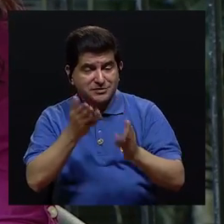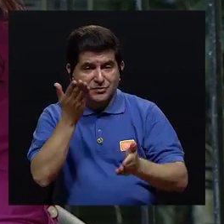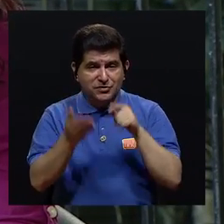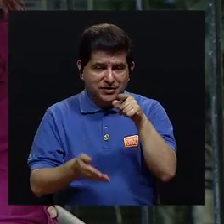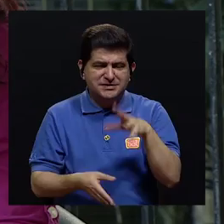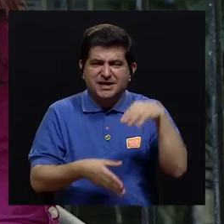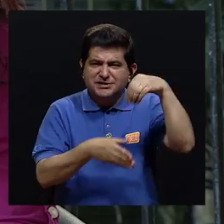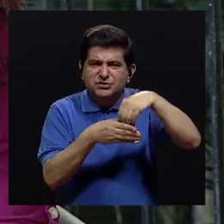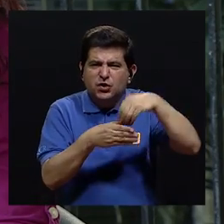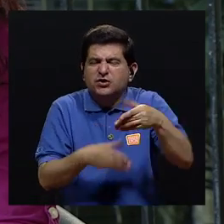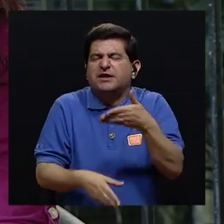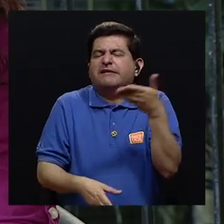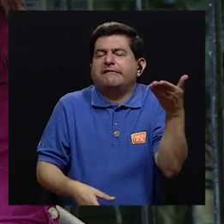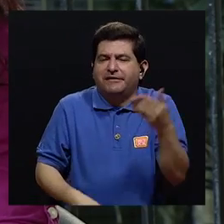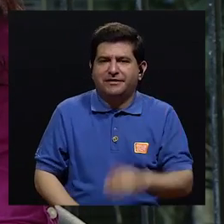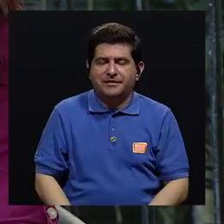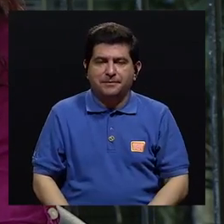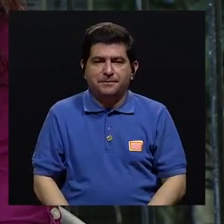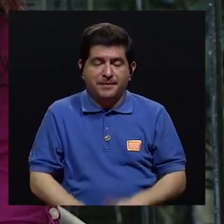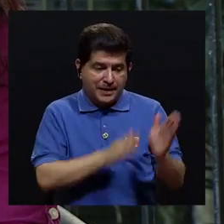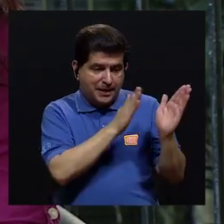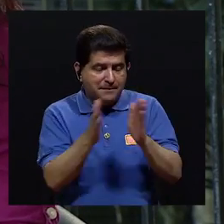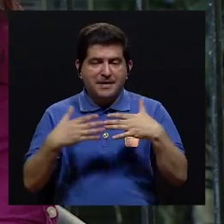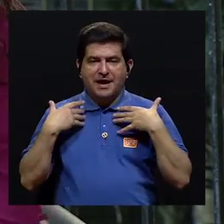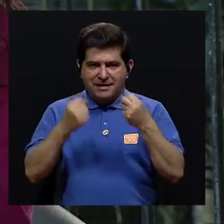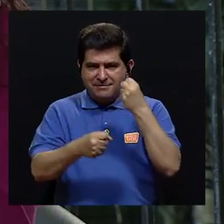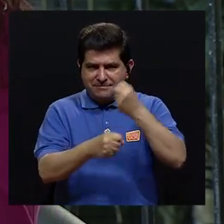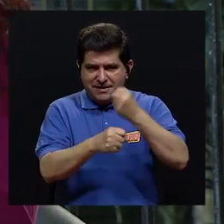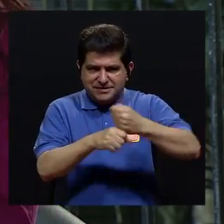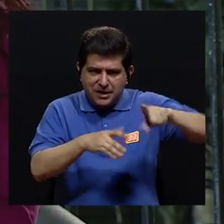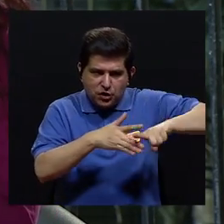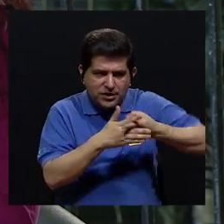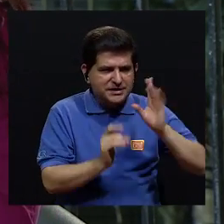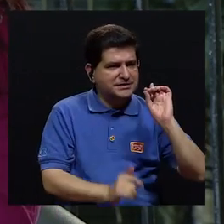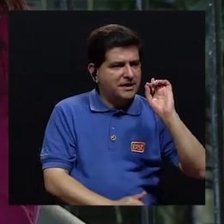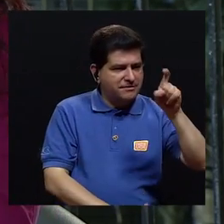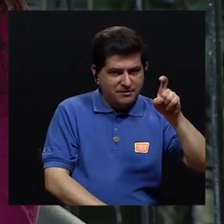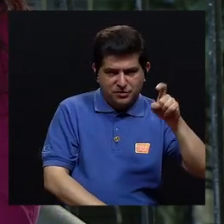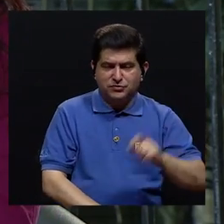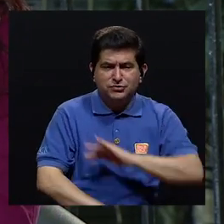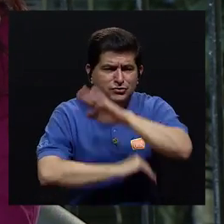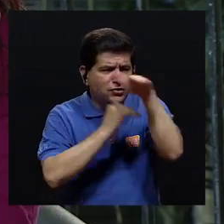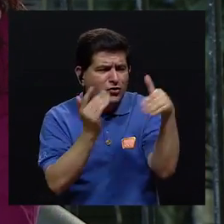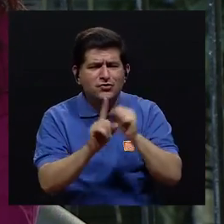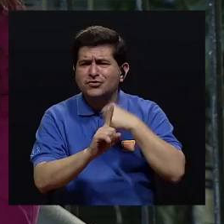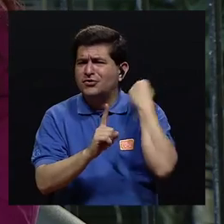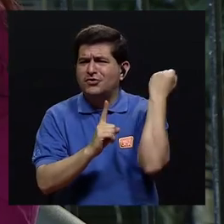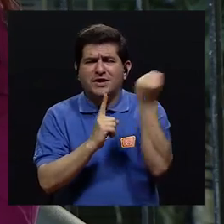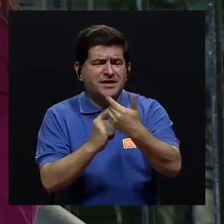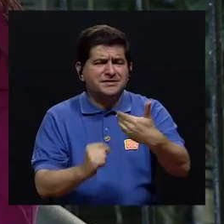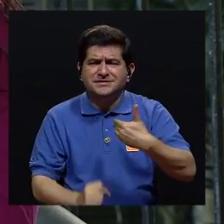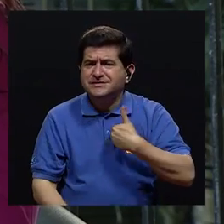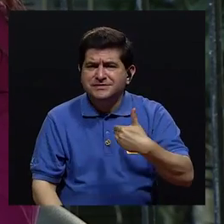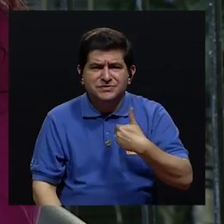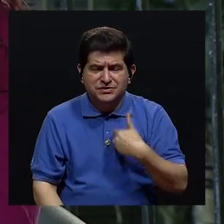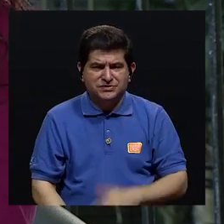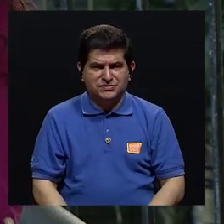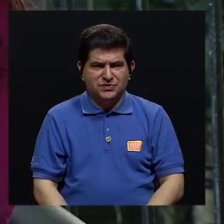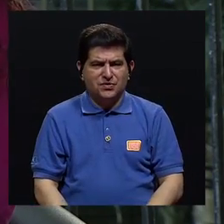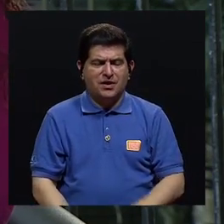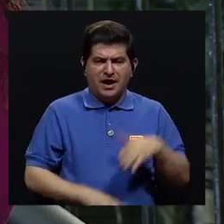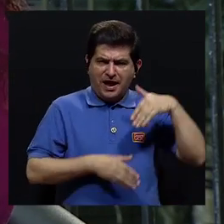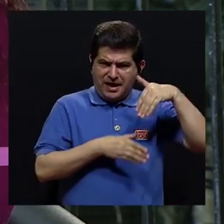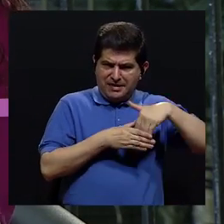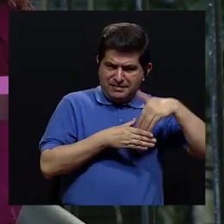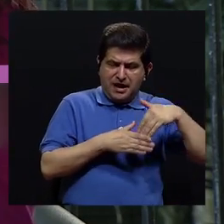parte qué contenidos debería tener. Principalmente el plan de salud ocupacional inicia con un diagnóstico de todas las condiciones que tengo,